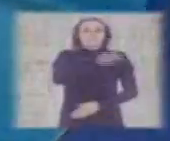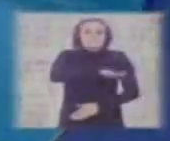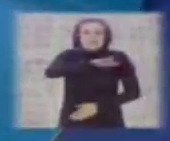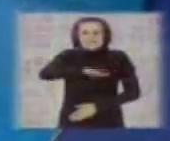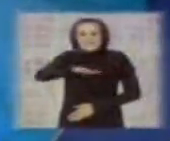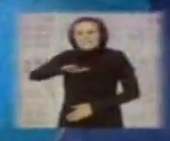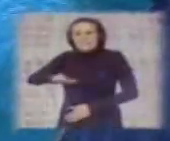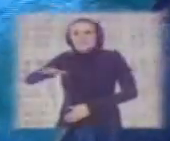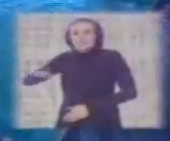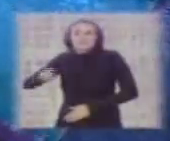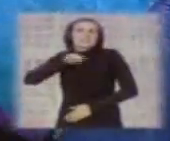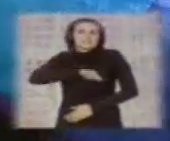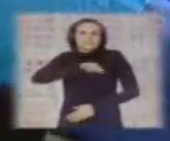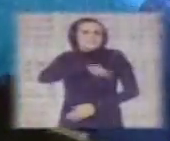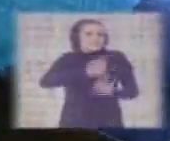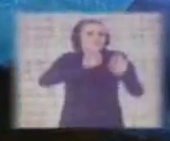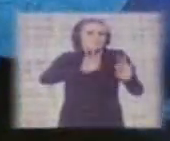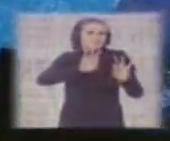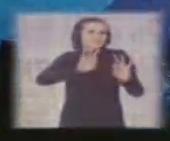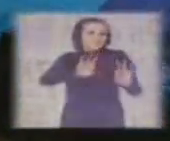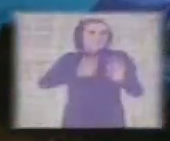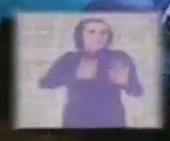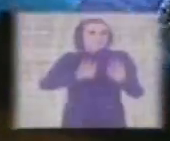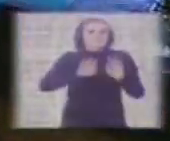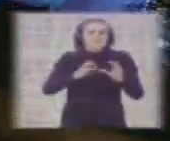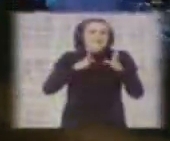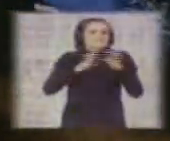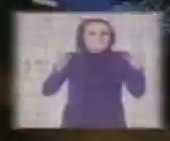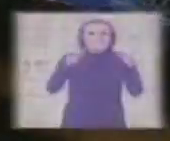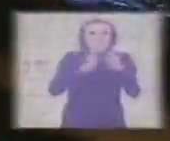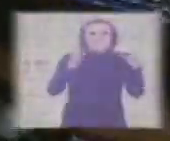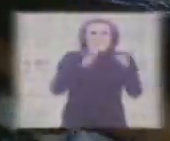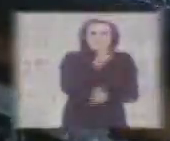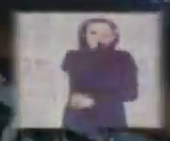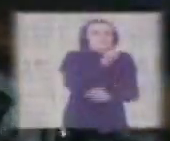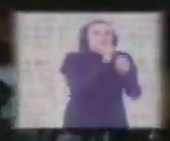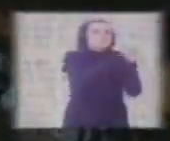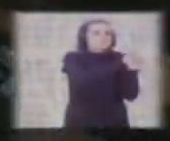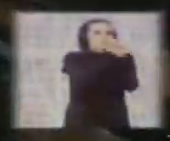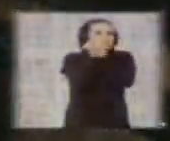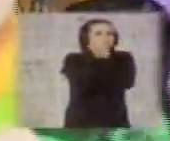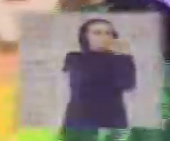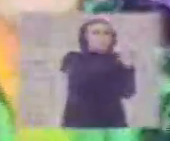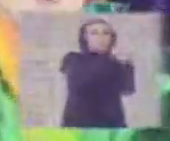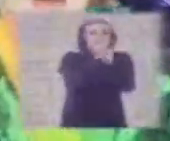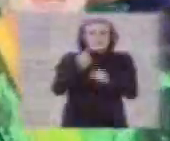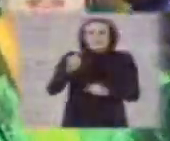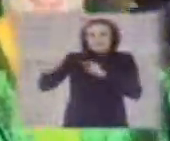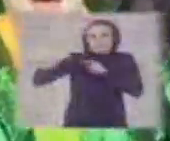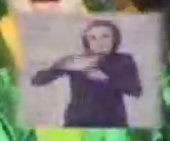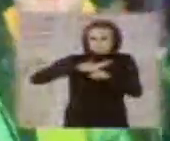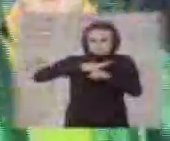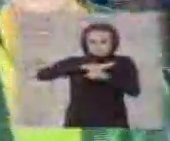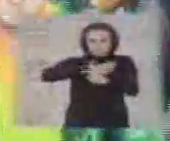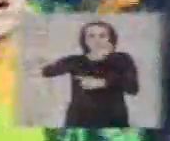Chamaquito es un sentimiento, ilusión de un burguero nuevo. ¡Vámonos! Contagiado por